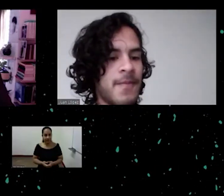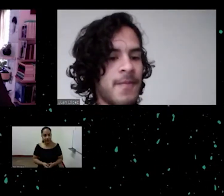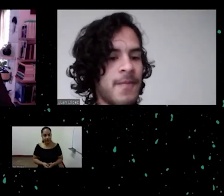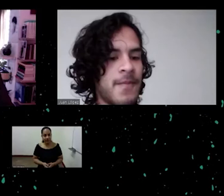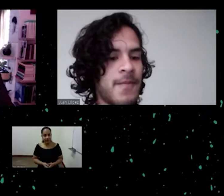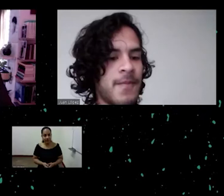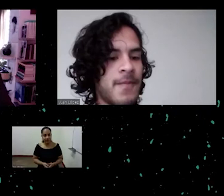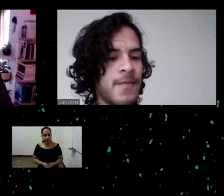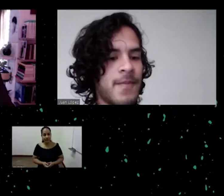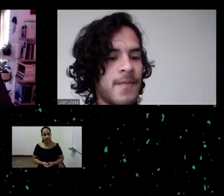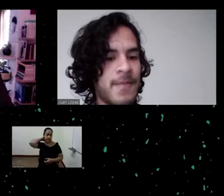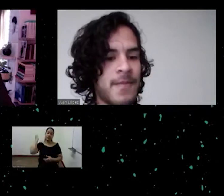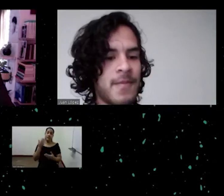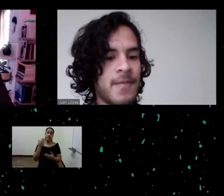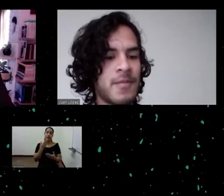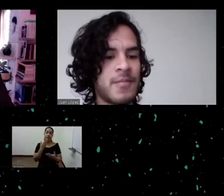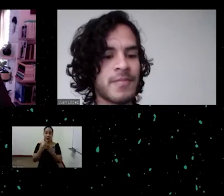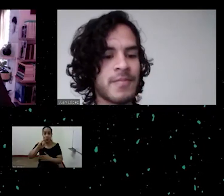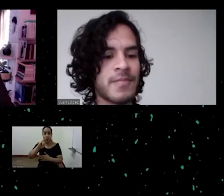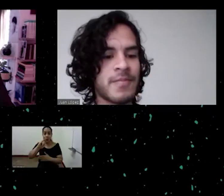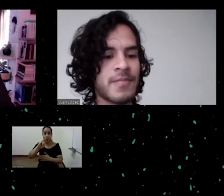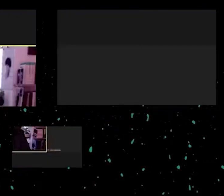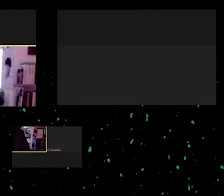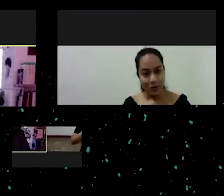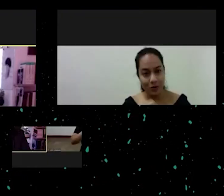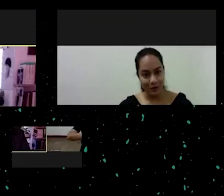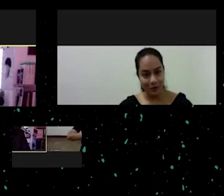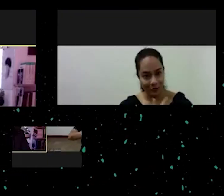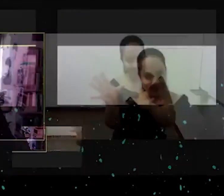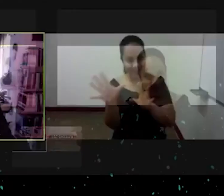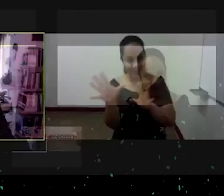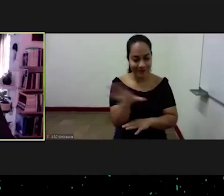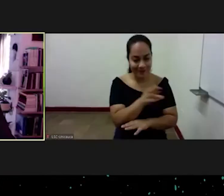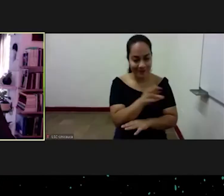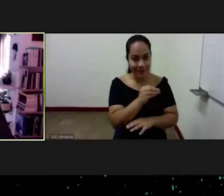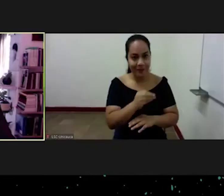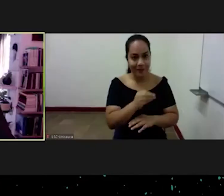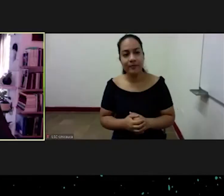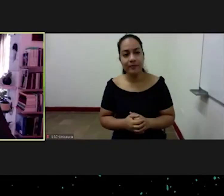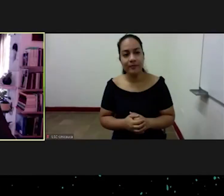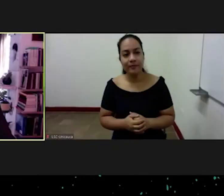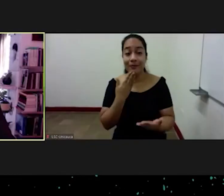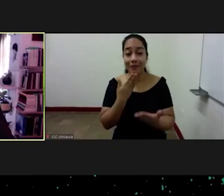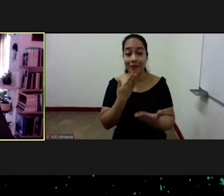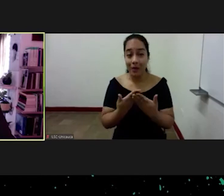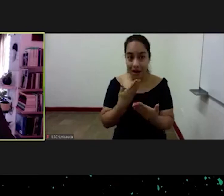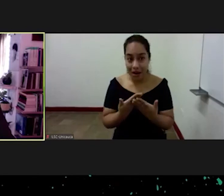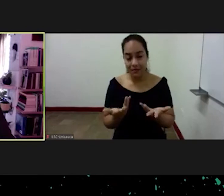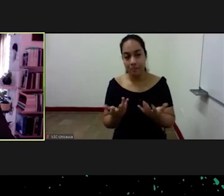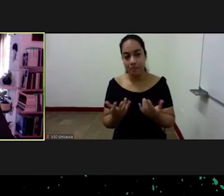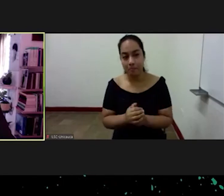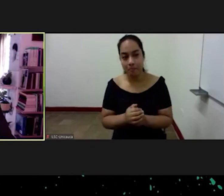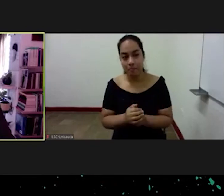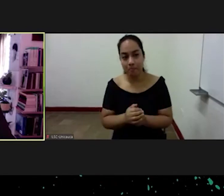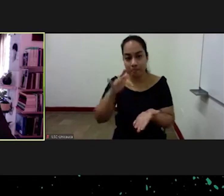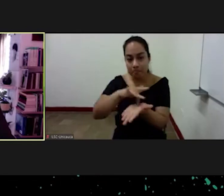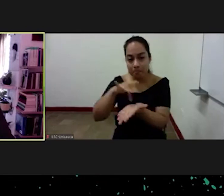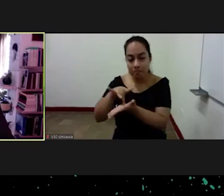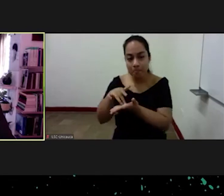Muchas gracias, Juan. Buenos días a todos. Gracias por asistir